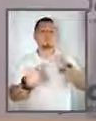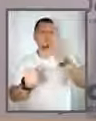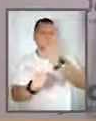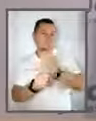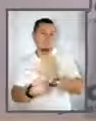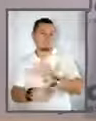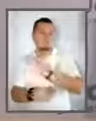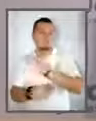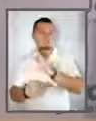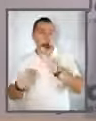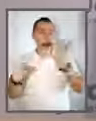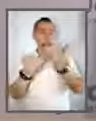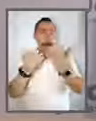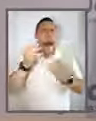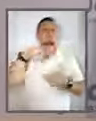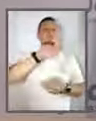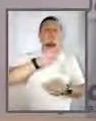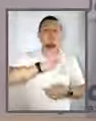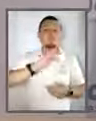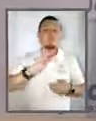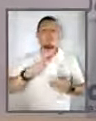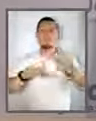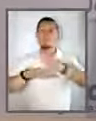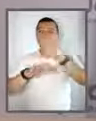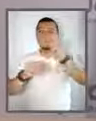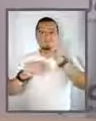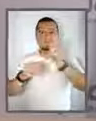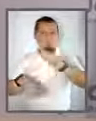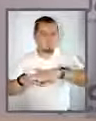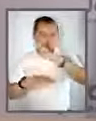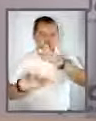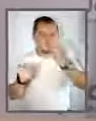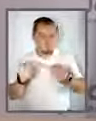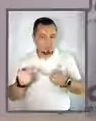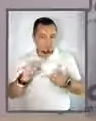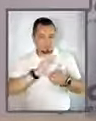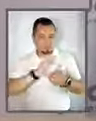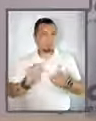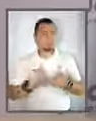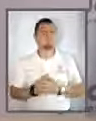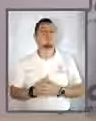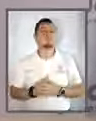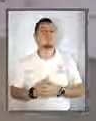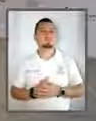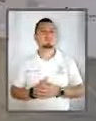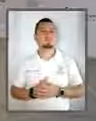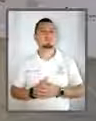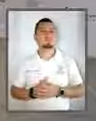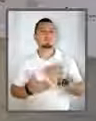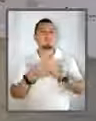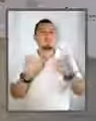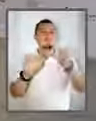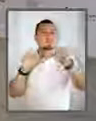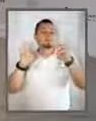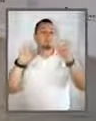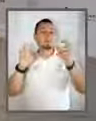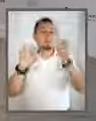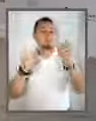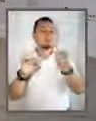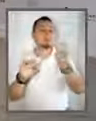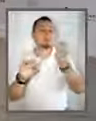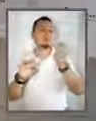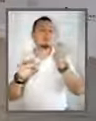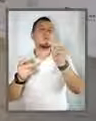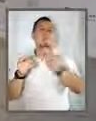dónde es donde podemos tener los brotes o dónde hay una mayor transmisión en la comunidad. En este mismo tema del Informador, ¿qué tipo